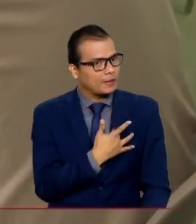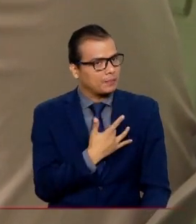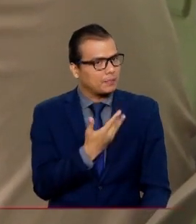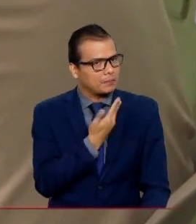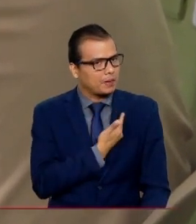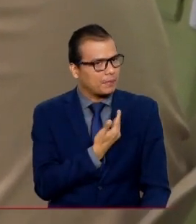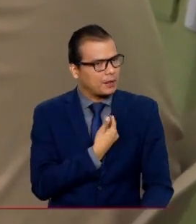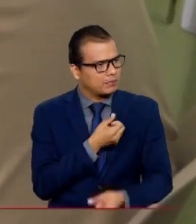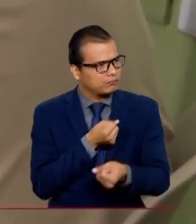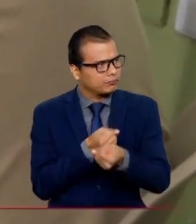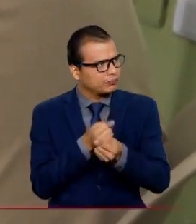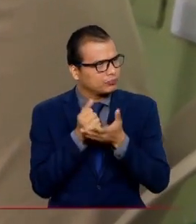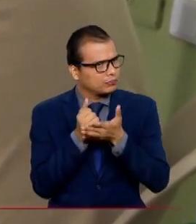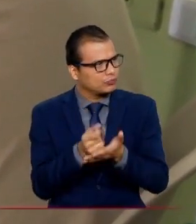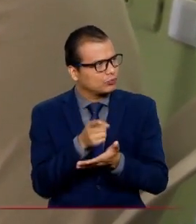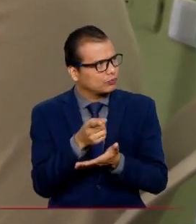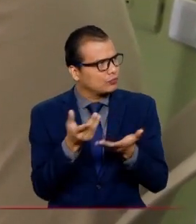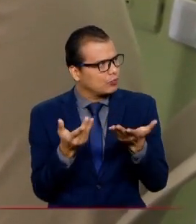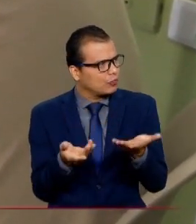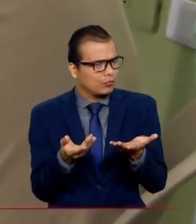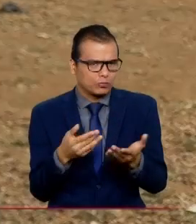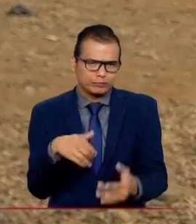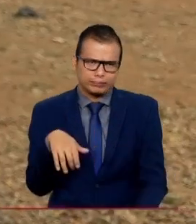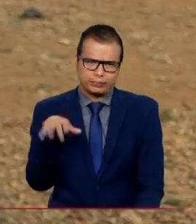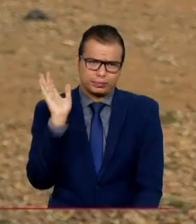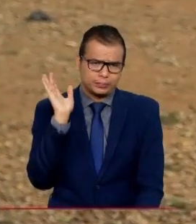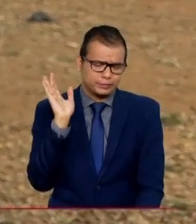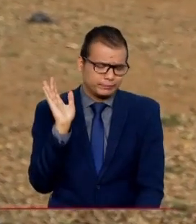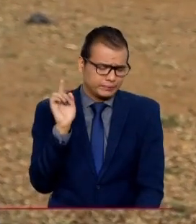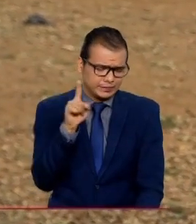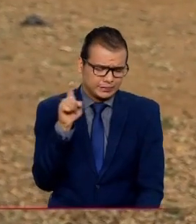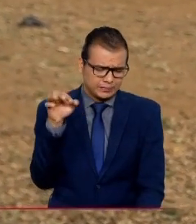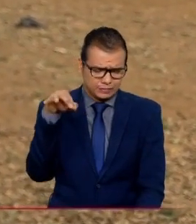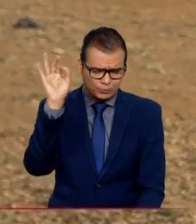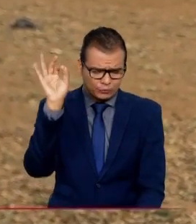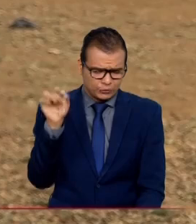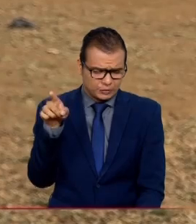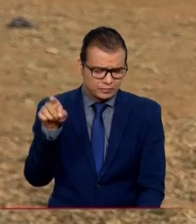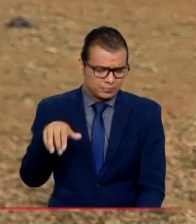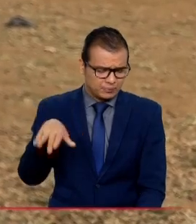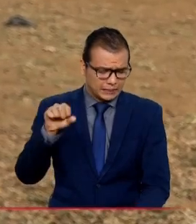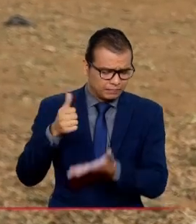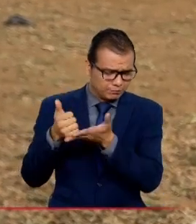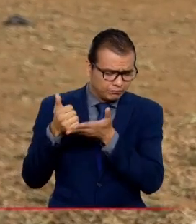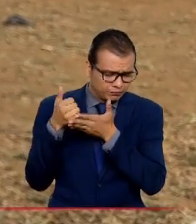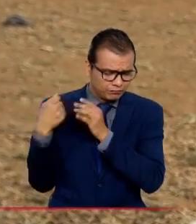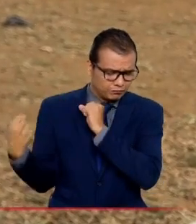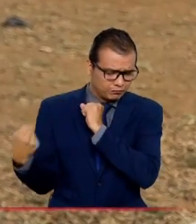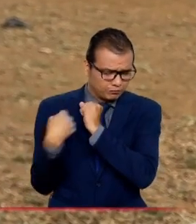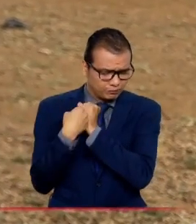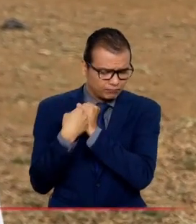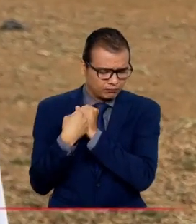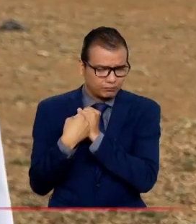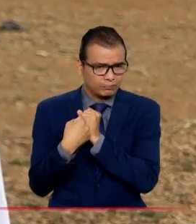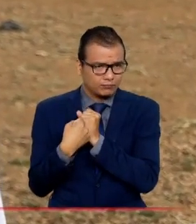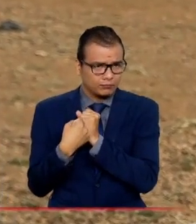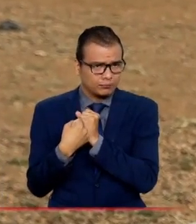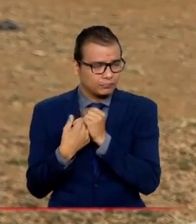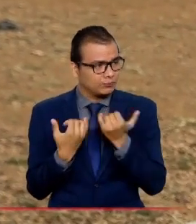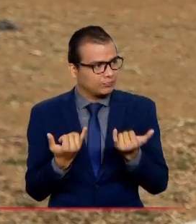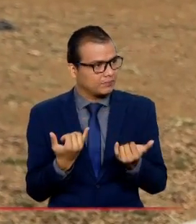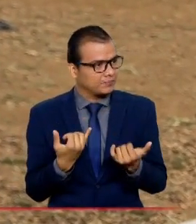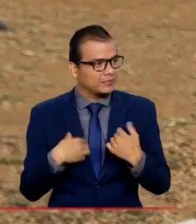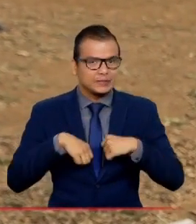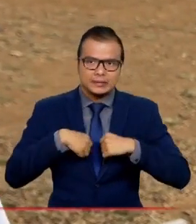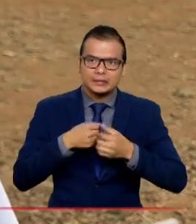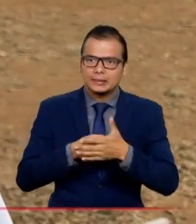en tu carrera? No, mucho, ya están ahí, siempre. Desde que empecé siempre me han apoyado. ¿Y ahorita qué andan haciendo en ellos para que